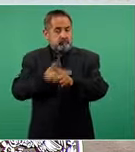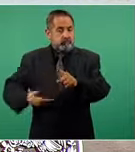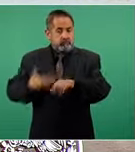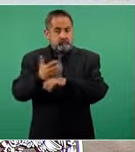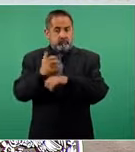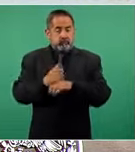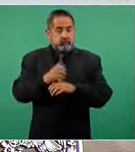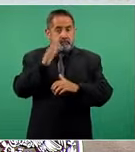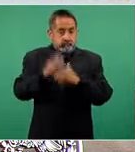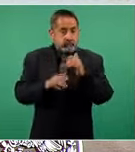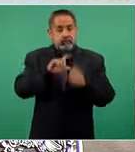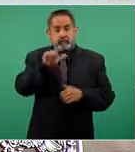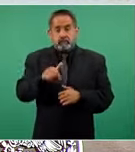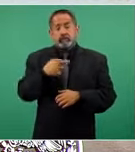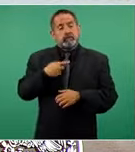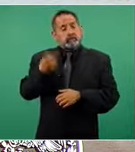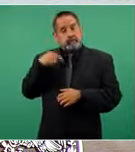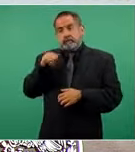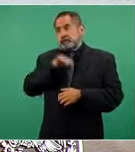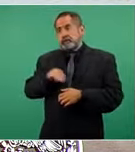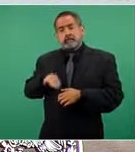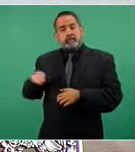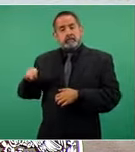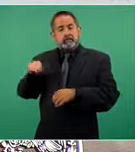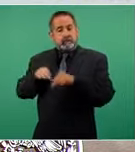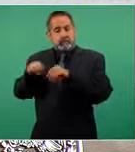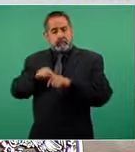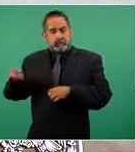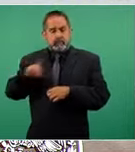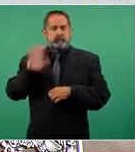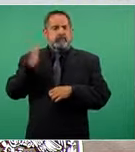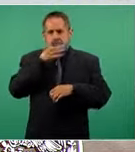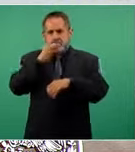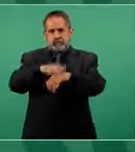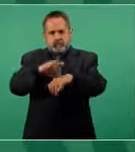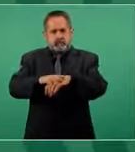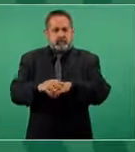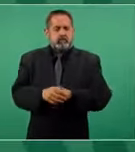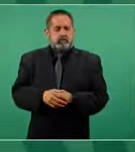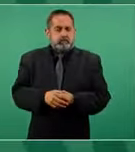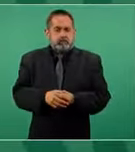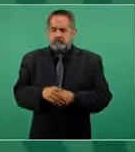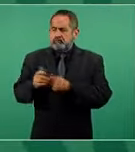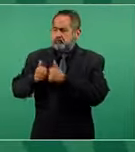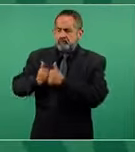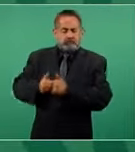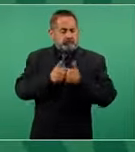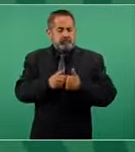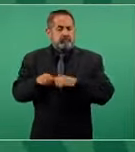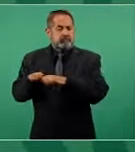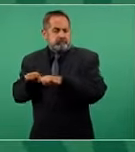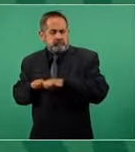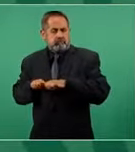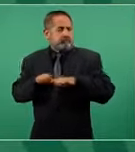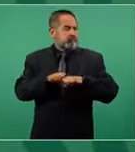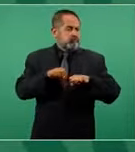voy a una gira de trabajo, ella ya lo sabe, pero se van a quedar los equipos